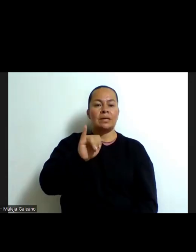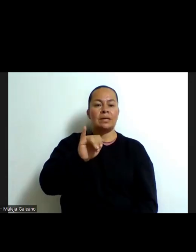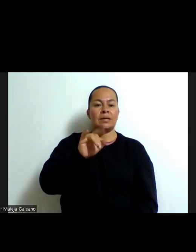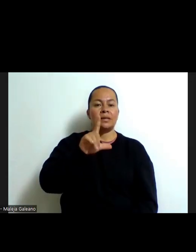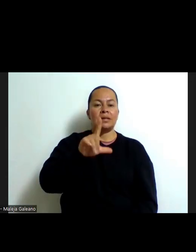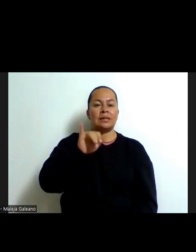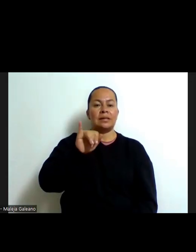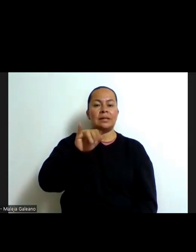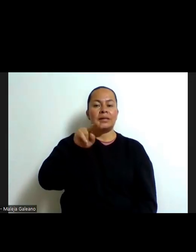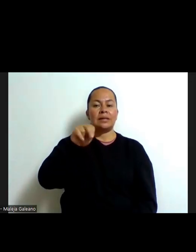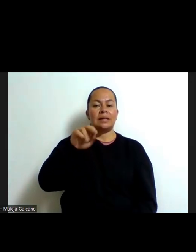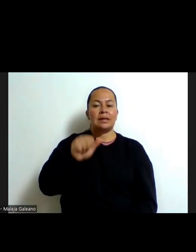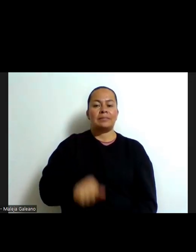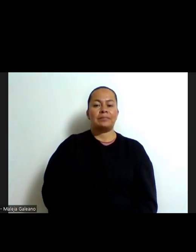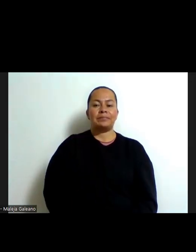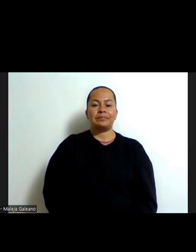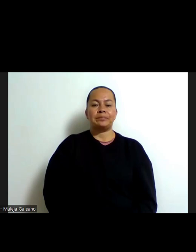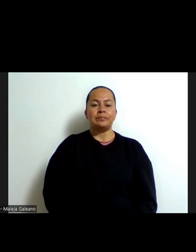a